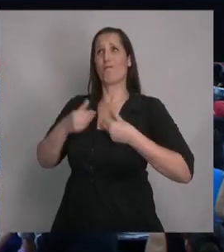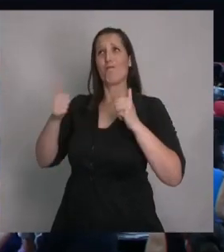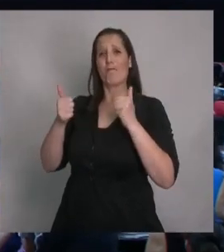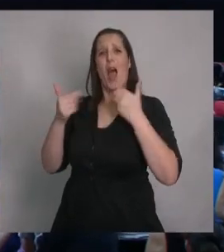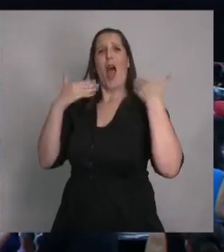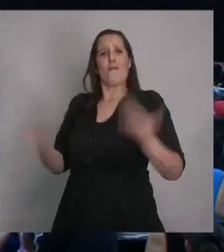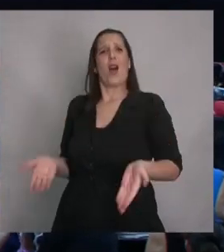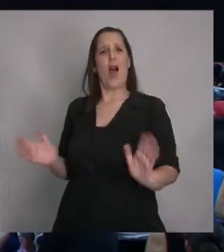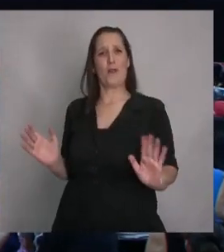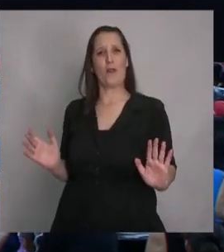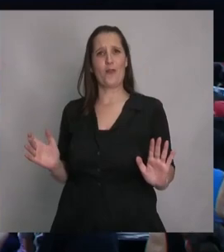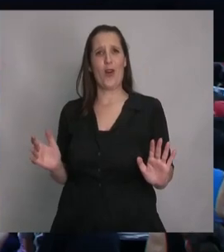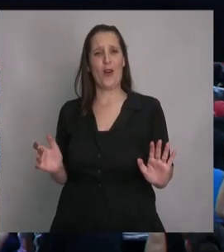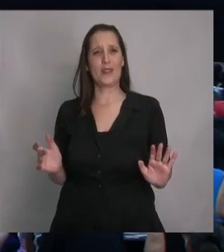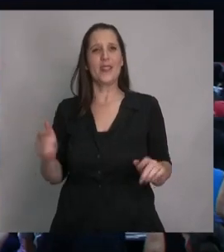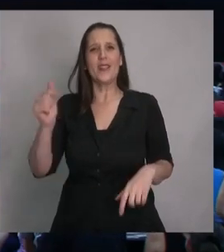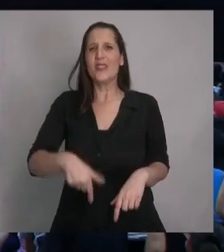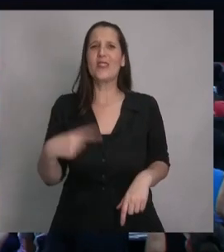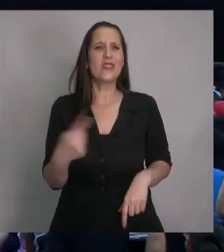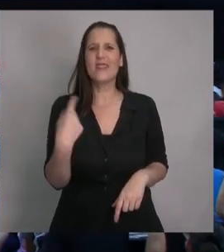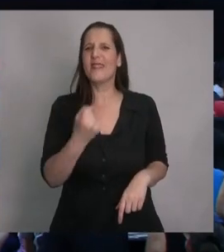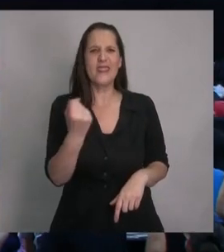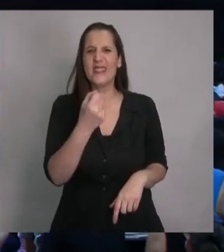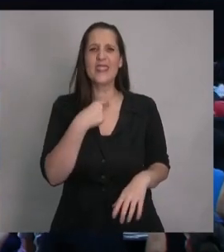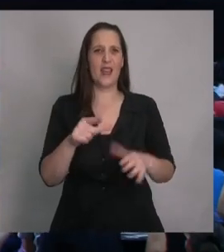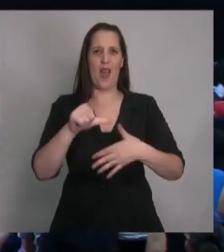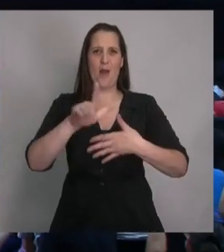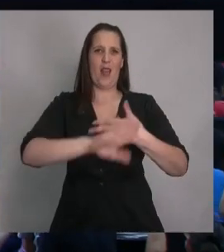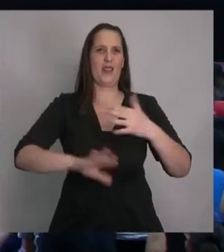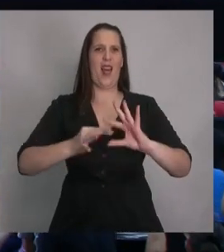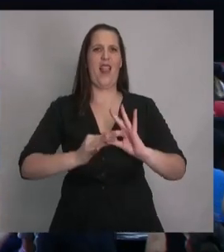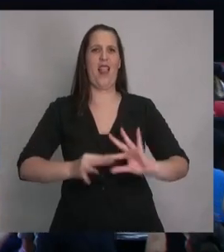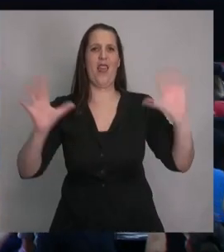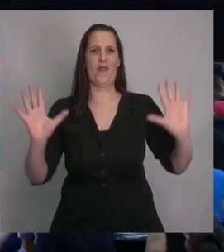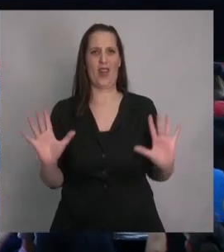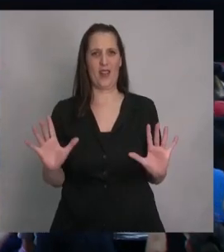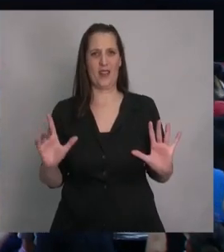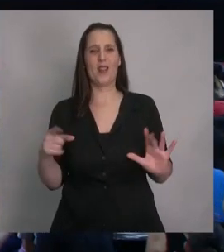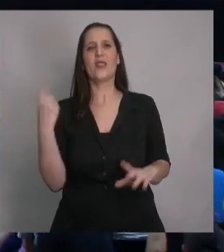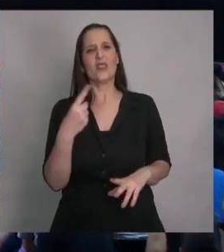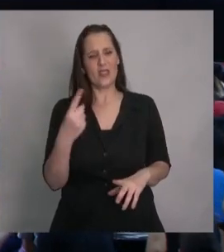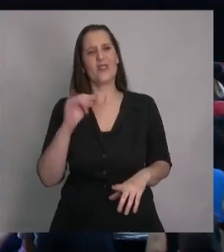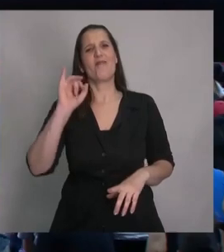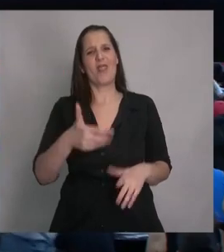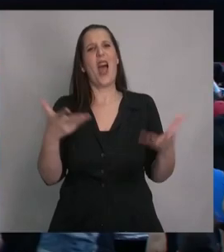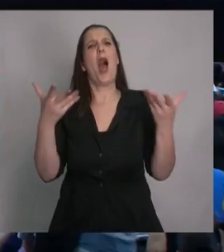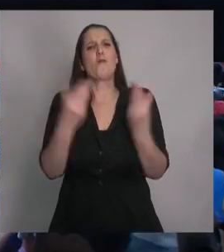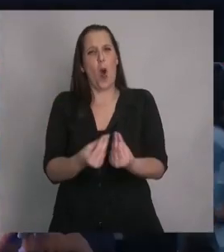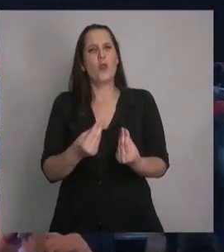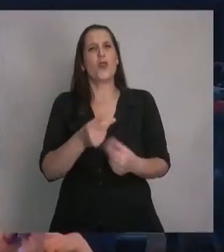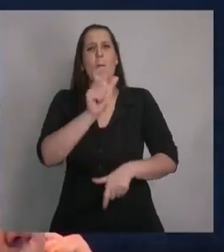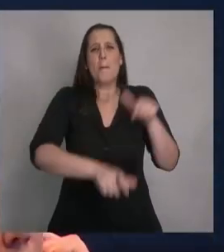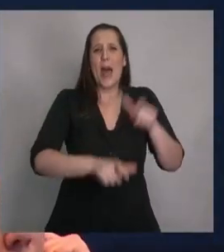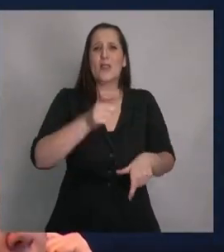de los movimientos de liberación de toda América Latina, nosotros estamos al lado, como decíamos antes de la gente,